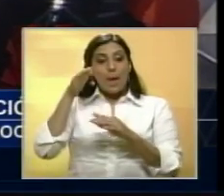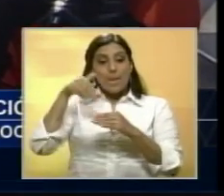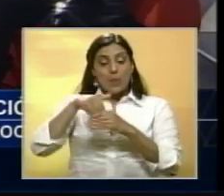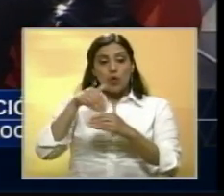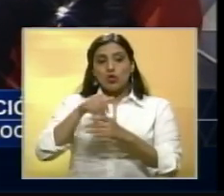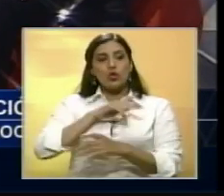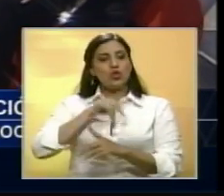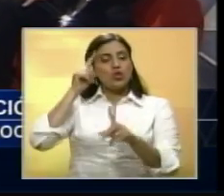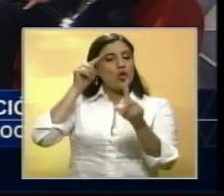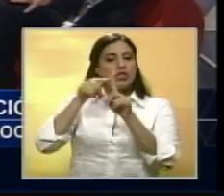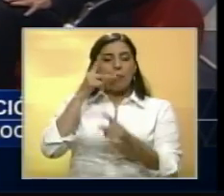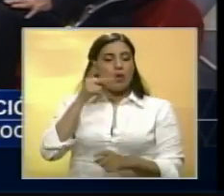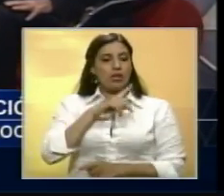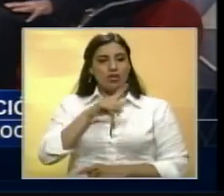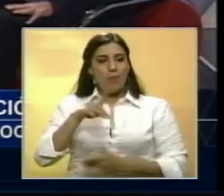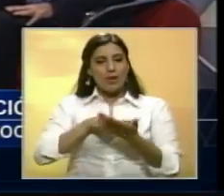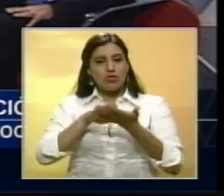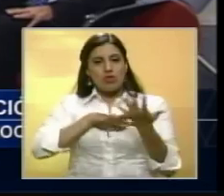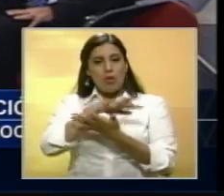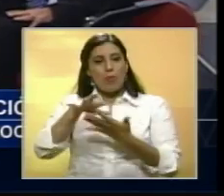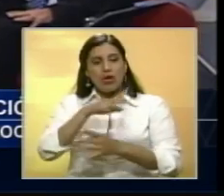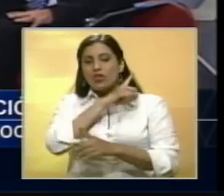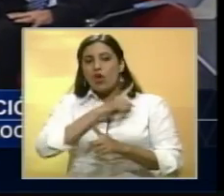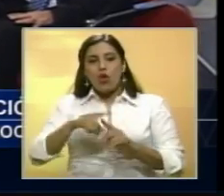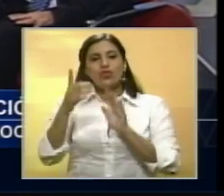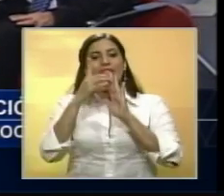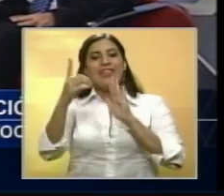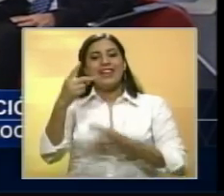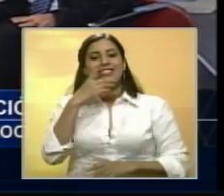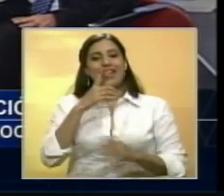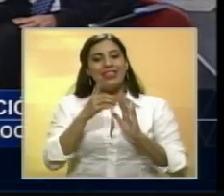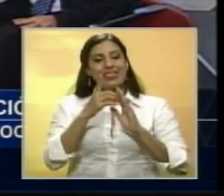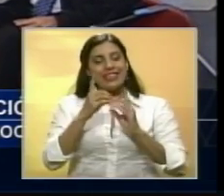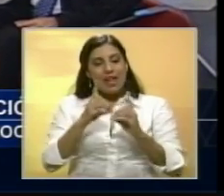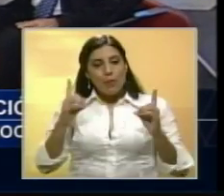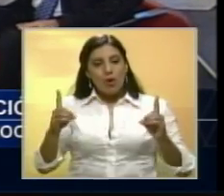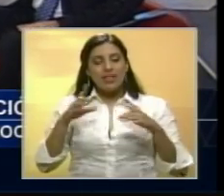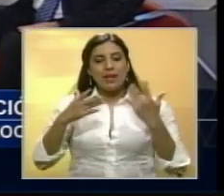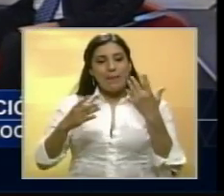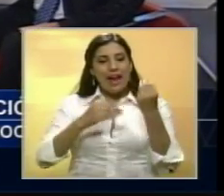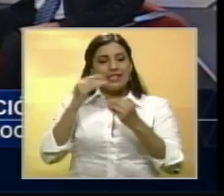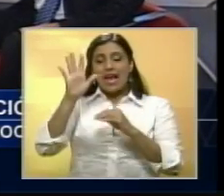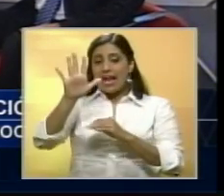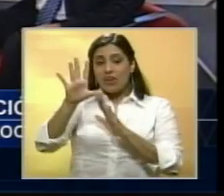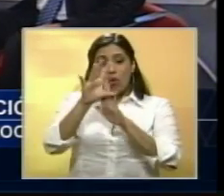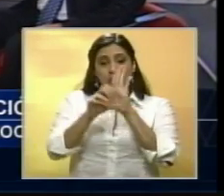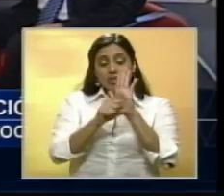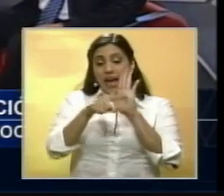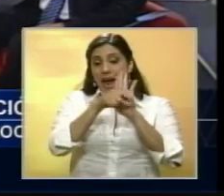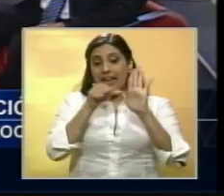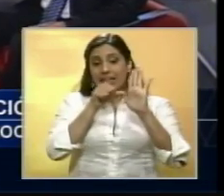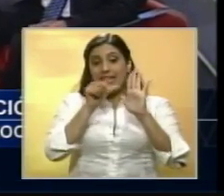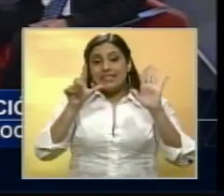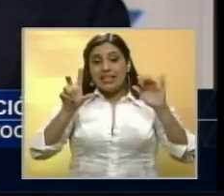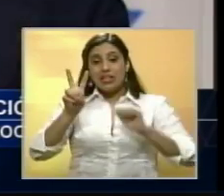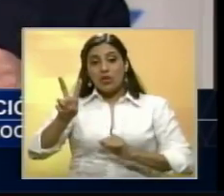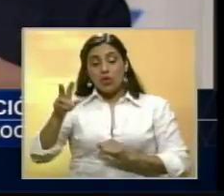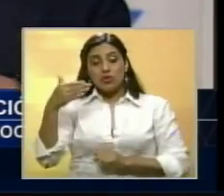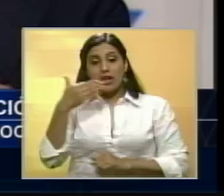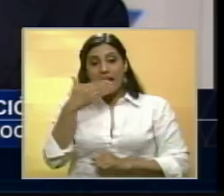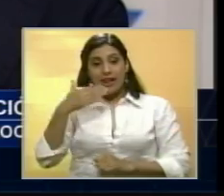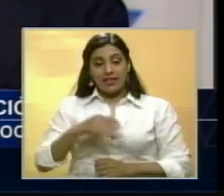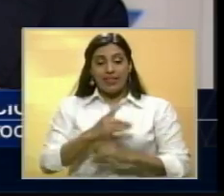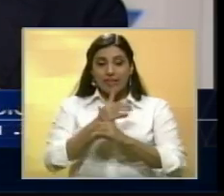revocatorio no es una opción política para solventar la crisis, sino un derecho democrático a ejercer, constituido en el artículo 72 de la Carta Magna.